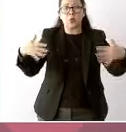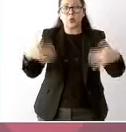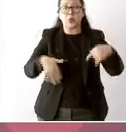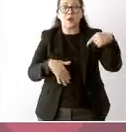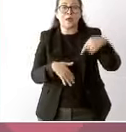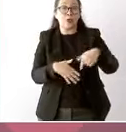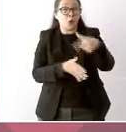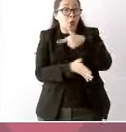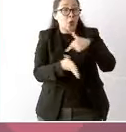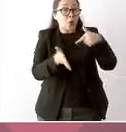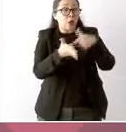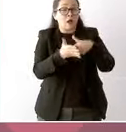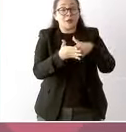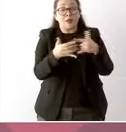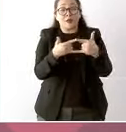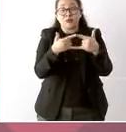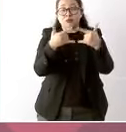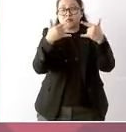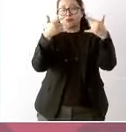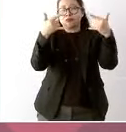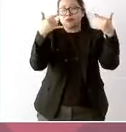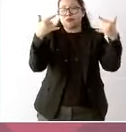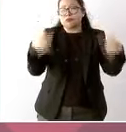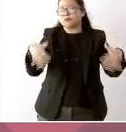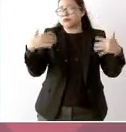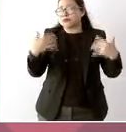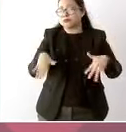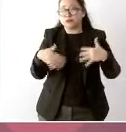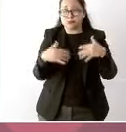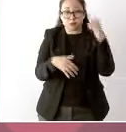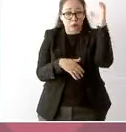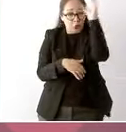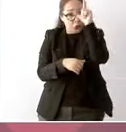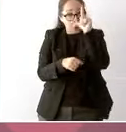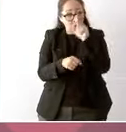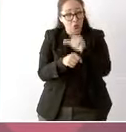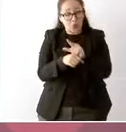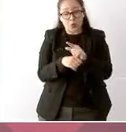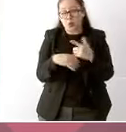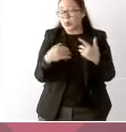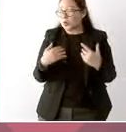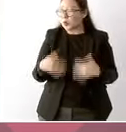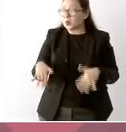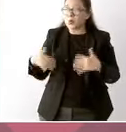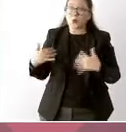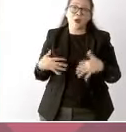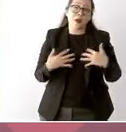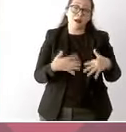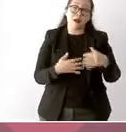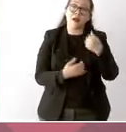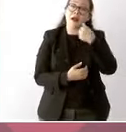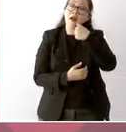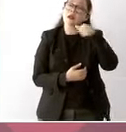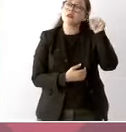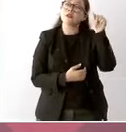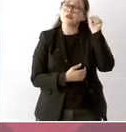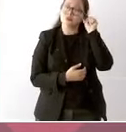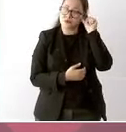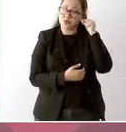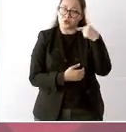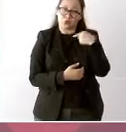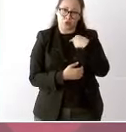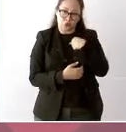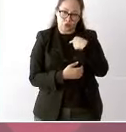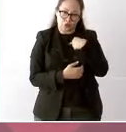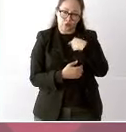tanta cultura. Ayer comentaba yo